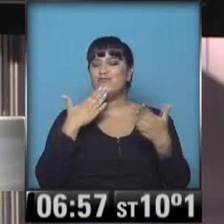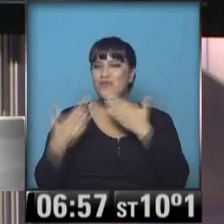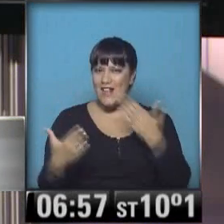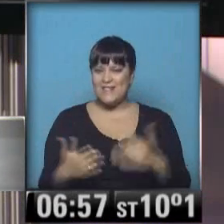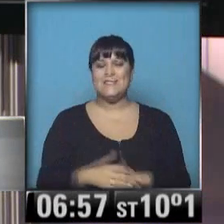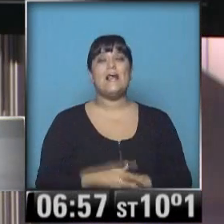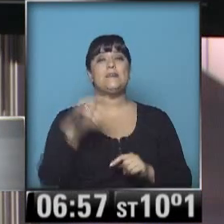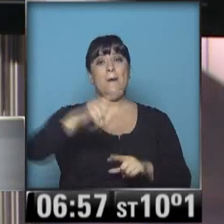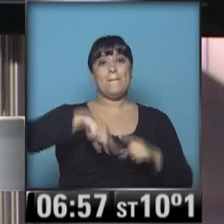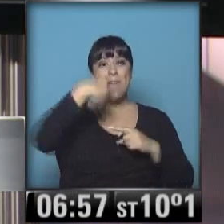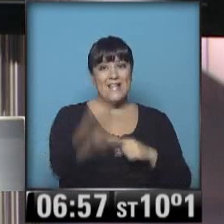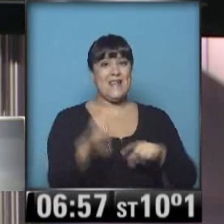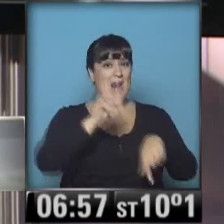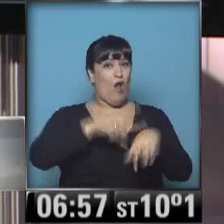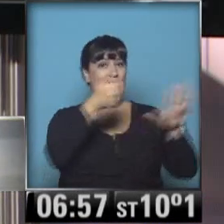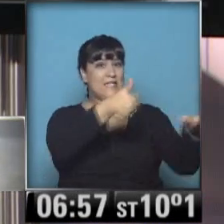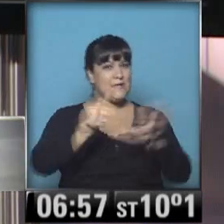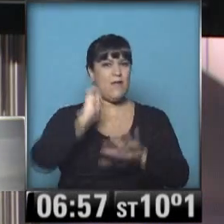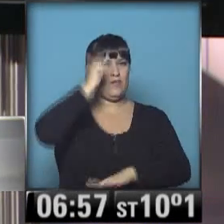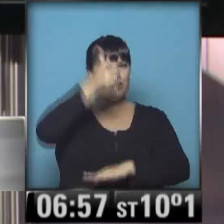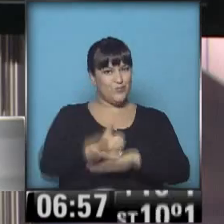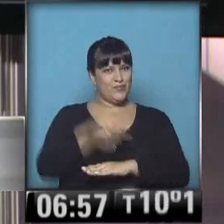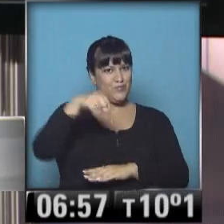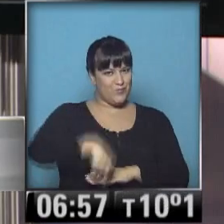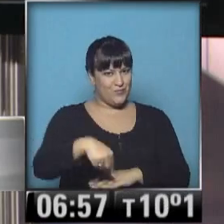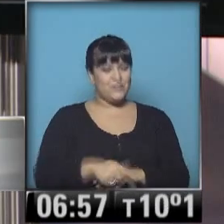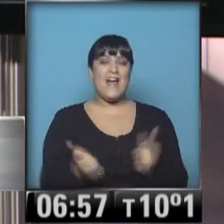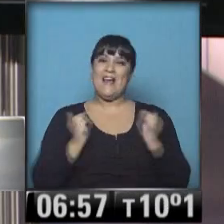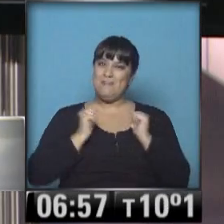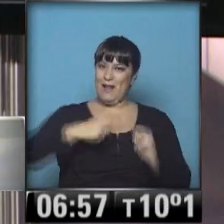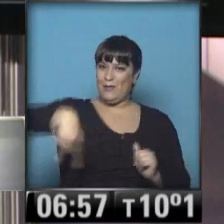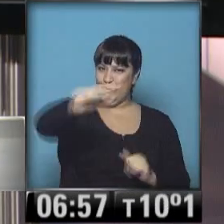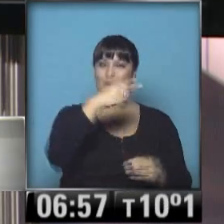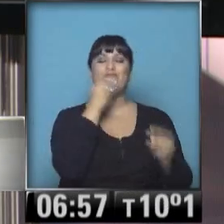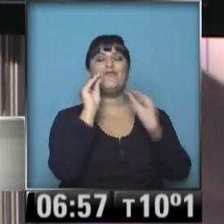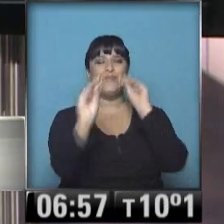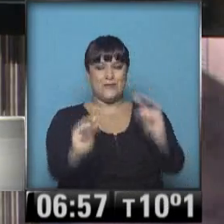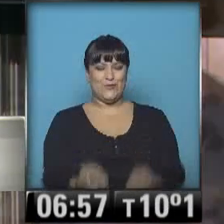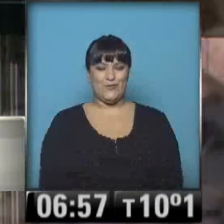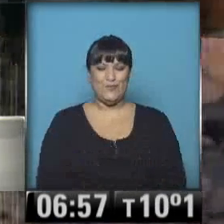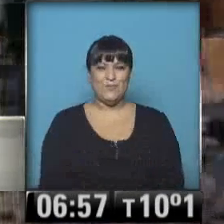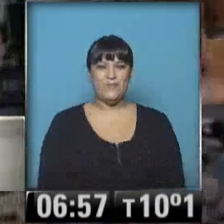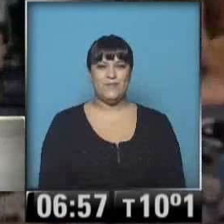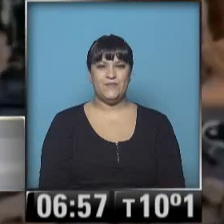gracias. Mañana 6:30 estaremos aquí esperándolo. Besazos.